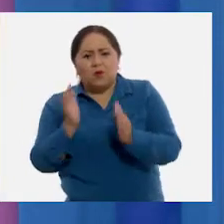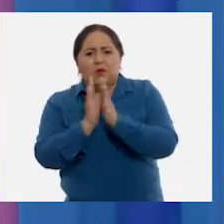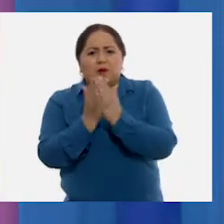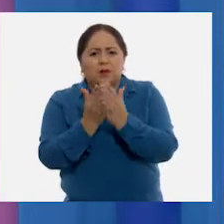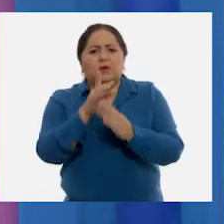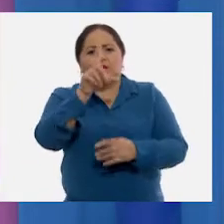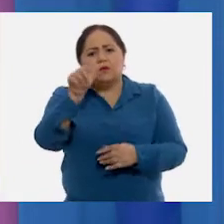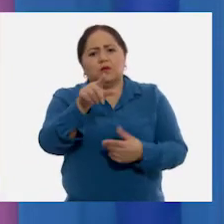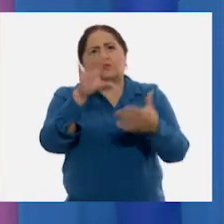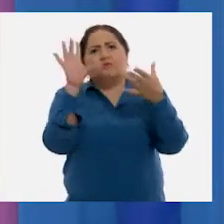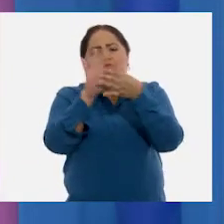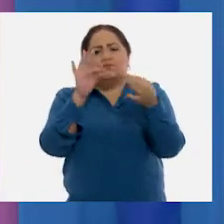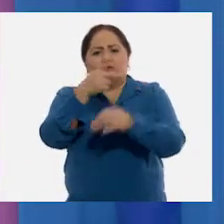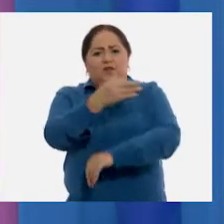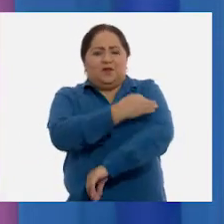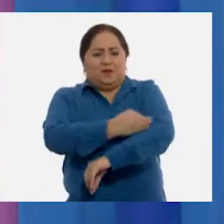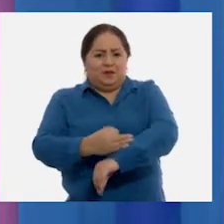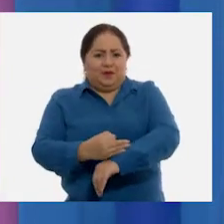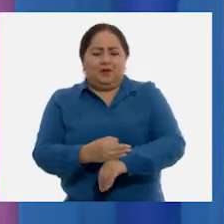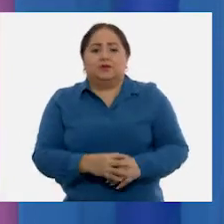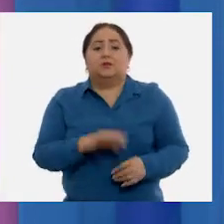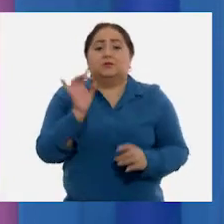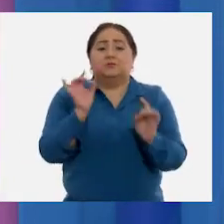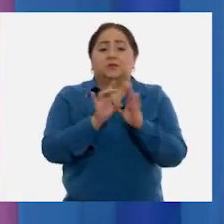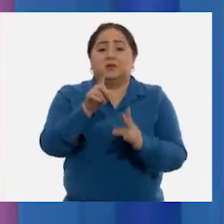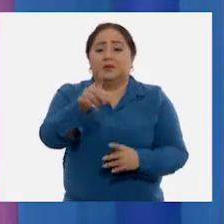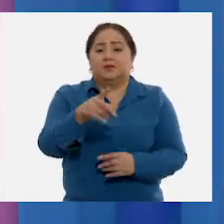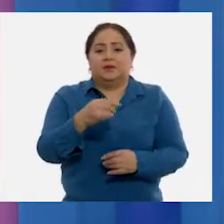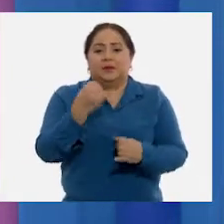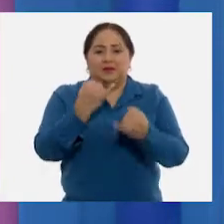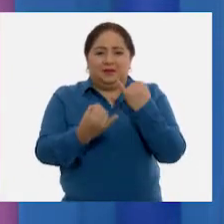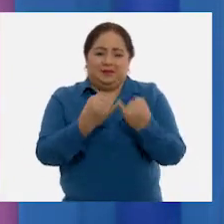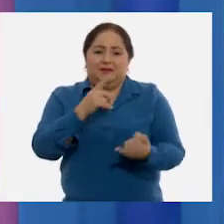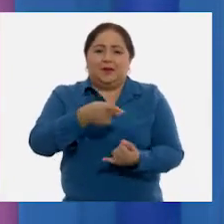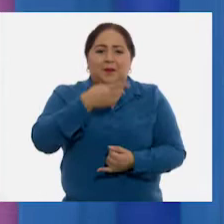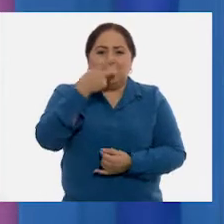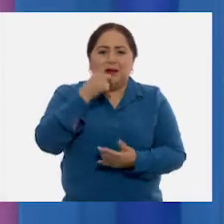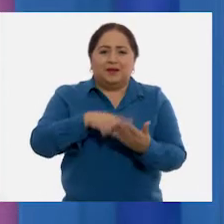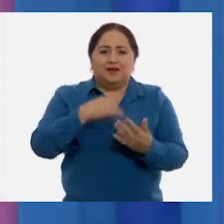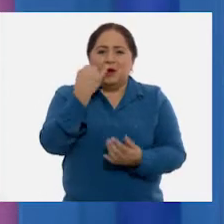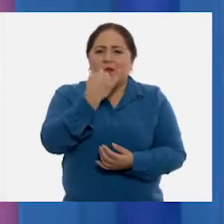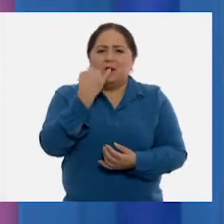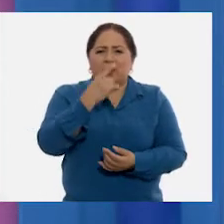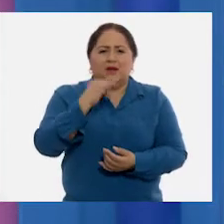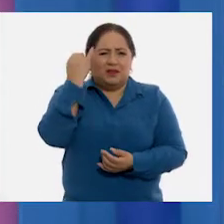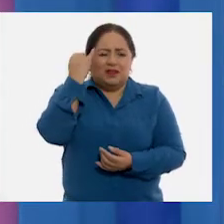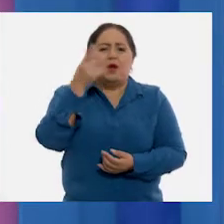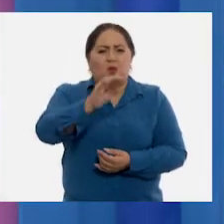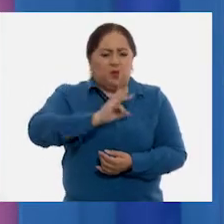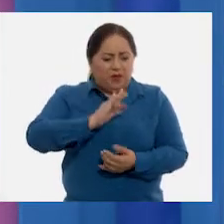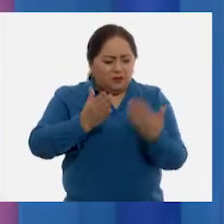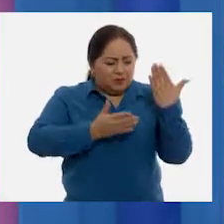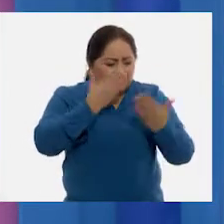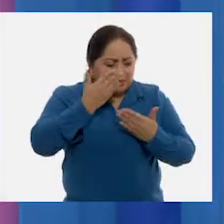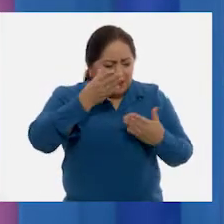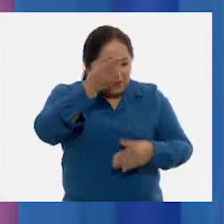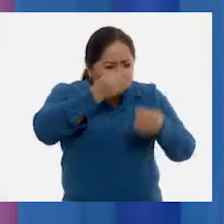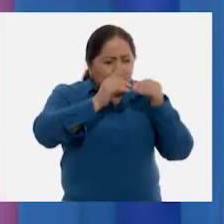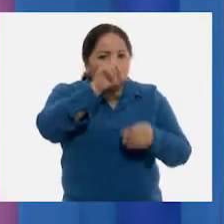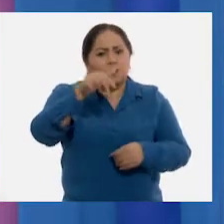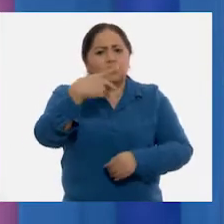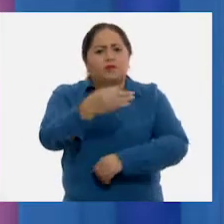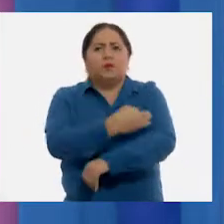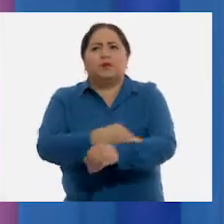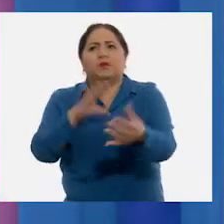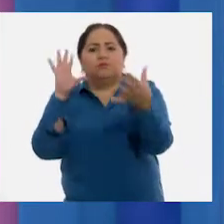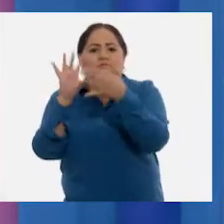y comenta el tema de hoy con tu familia. Si tienes la fortuna de hablar una lengua indígena, aprovecha también este momento para practicarla y